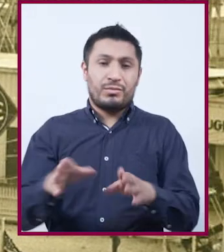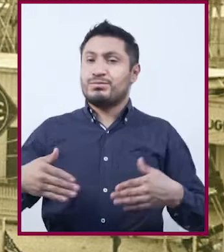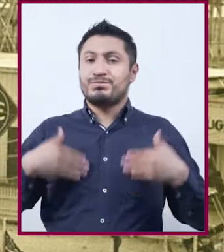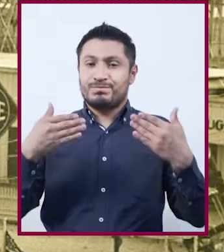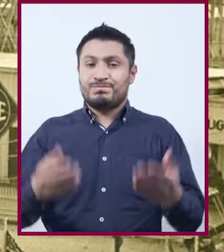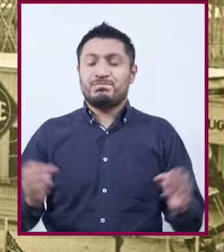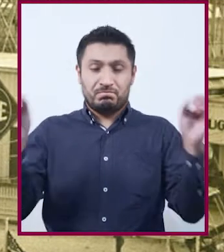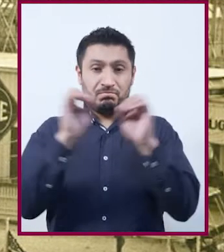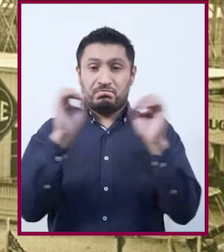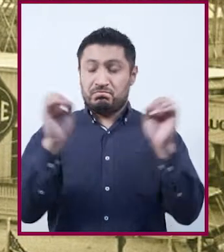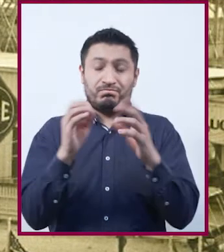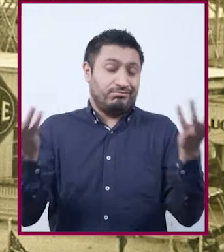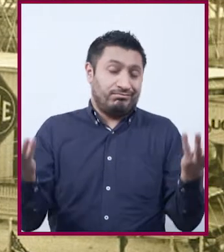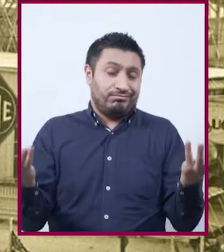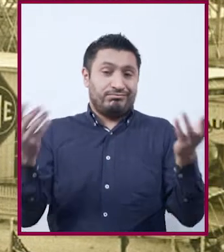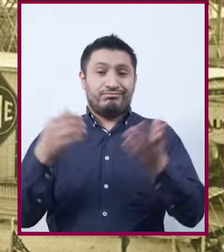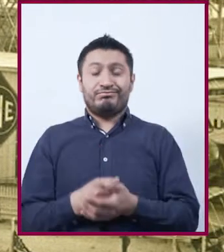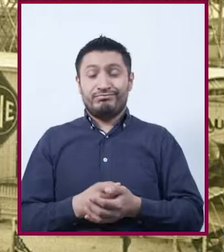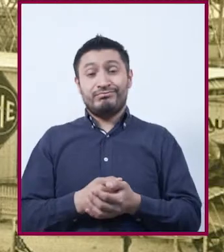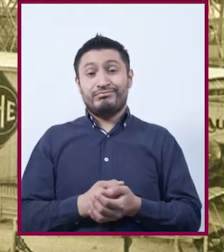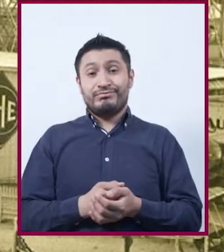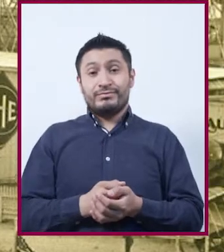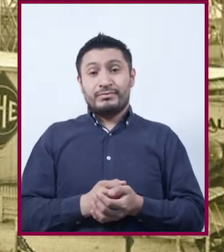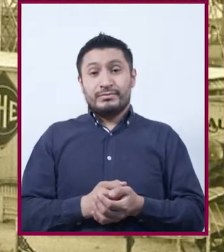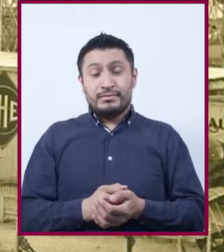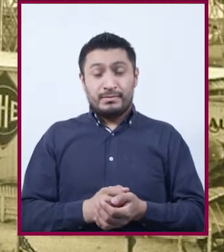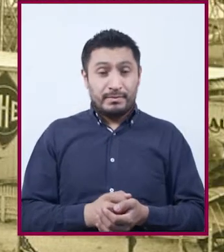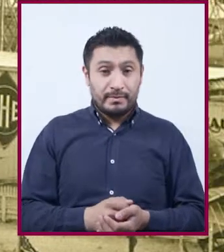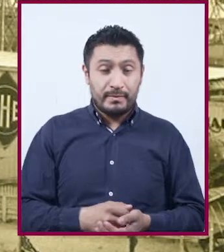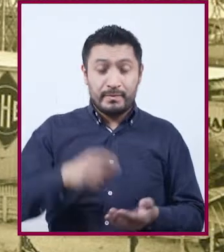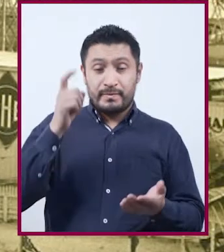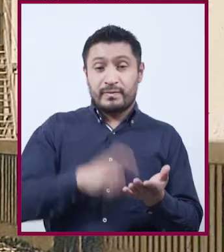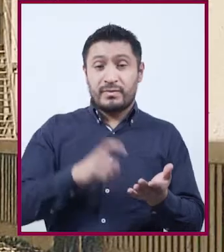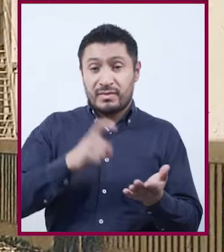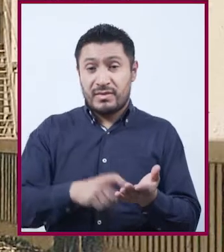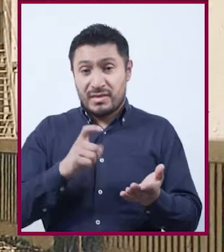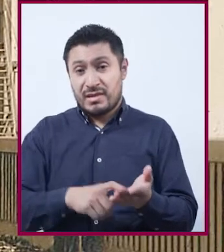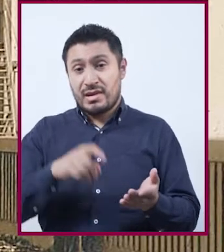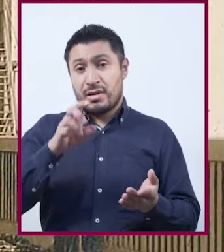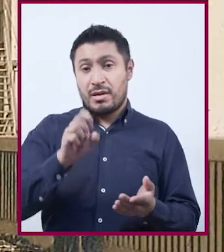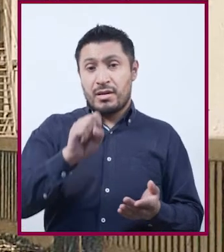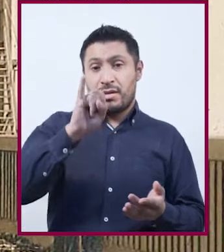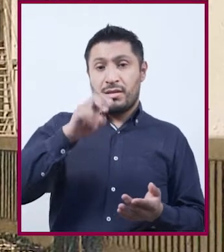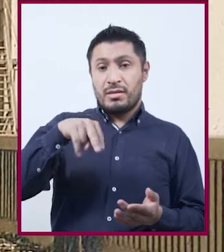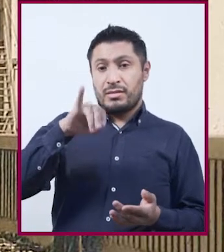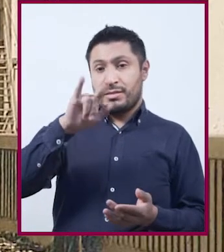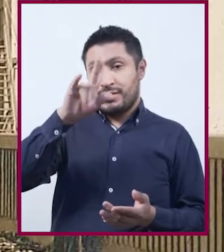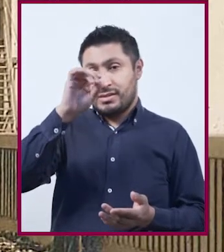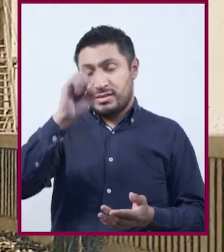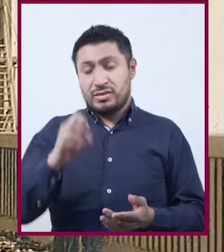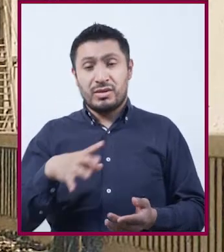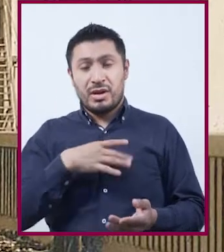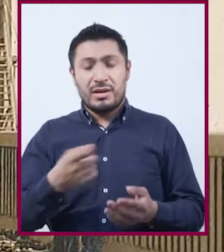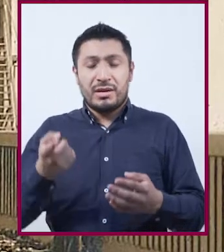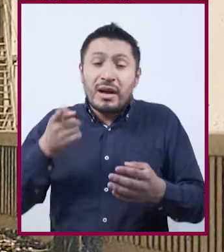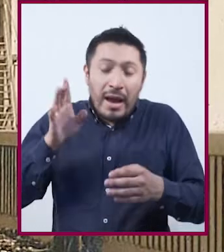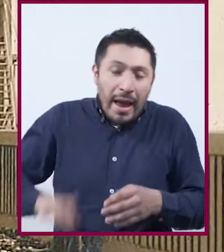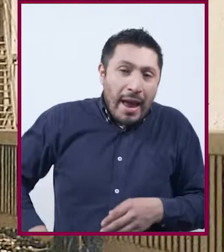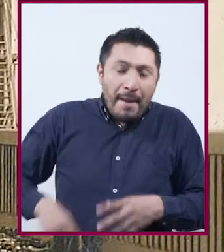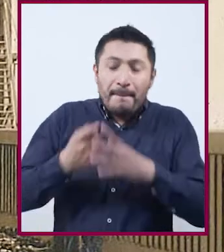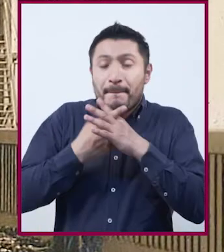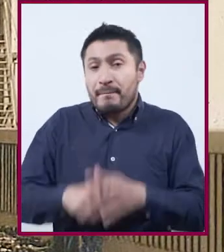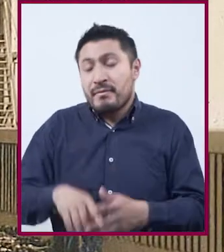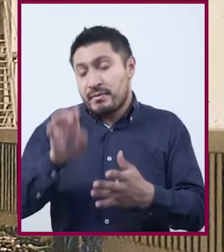generando así desconfianza entre la población. Aunado a esto, la telegrafía sin hilos estaba en una